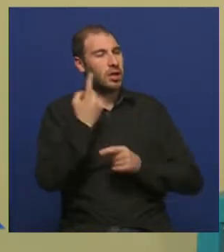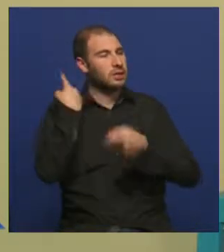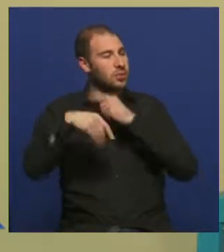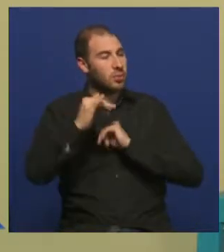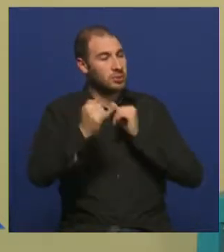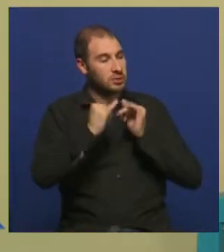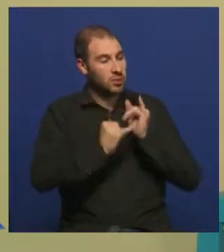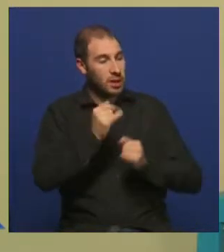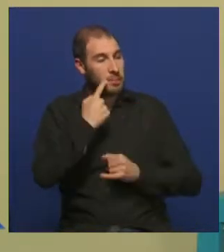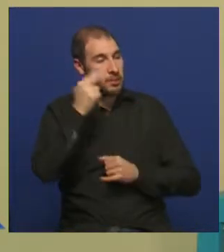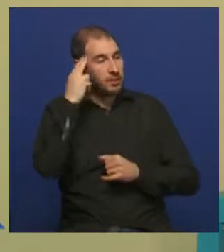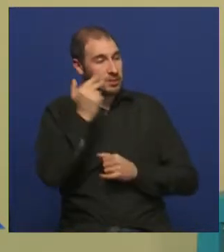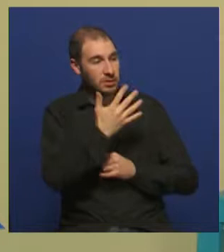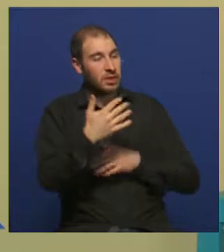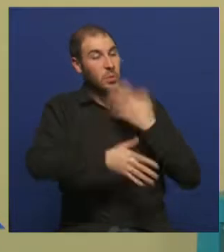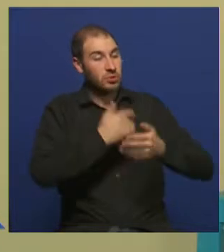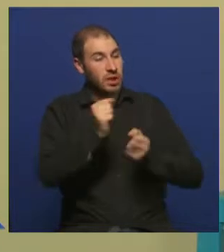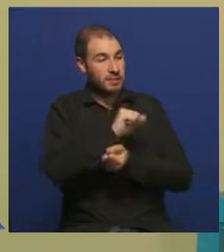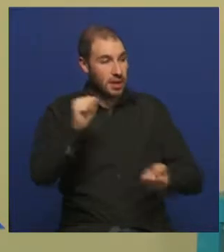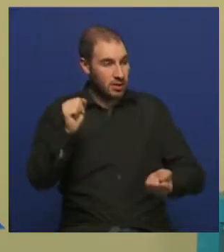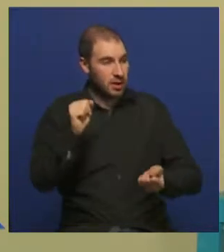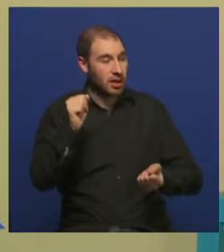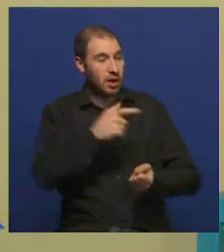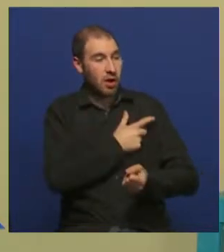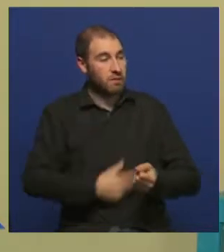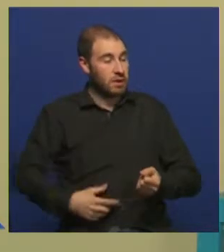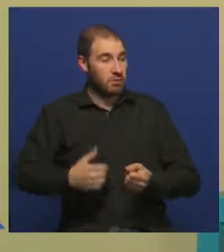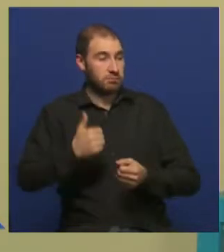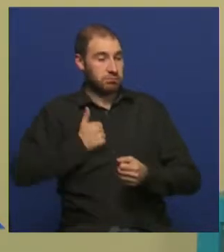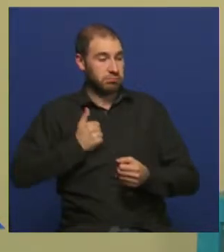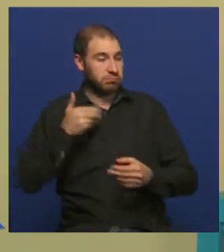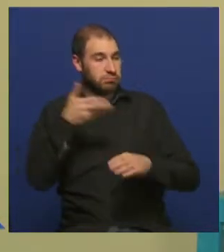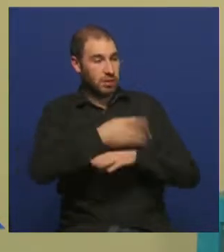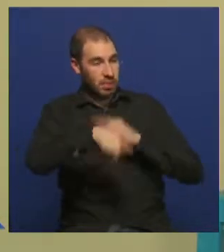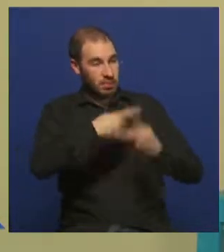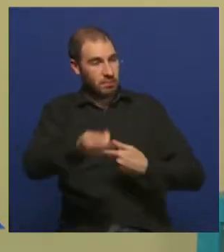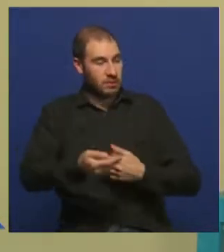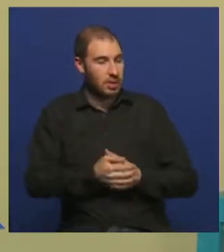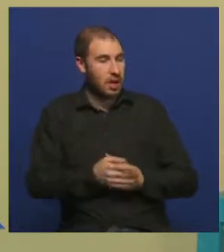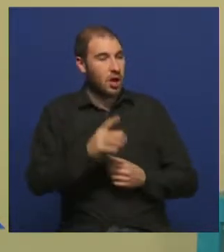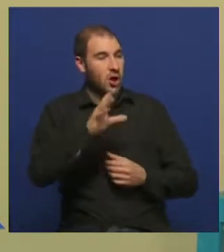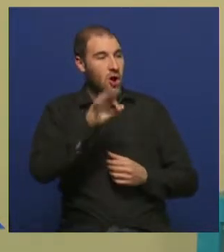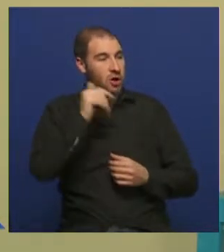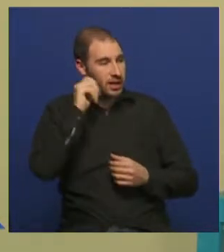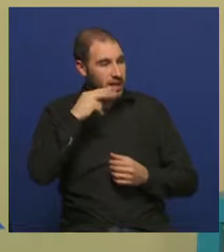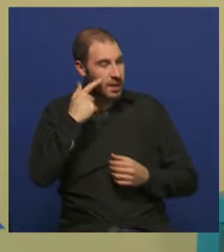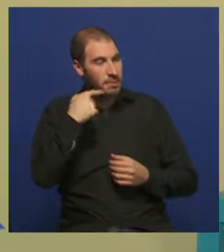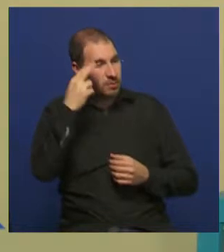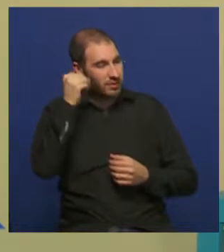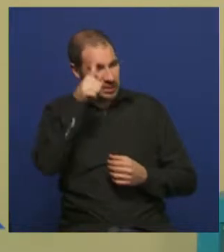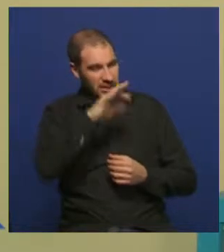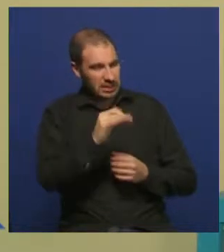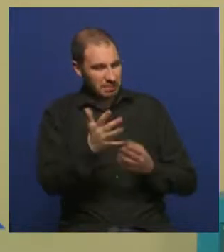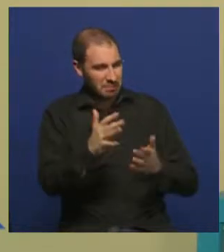desde 1955, Revolución Libertadora y serios golpes de Estado que se concatenaron después, Onganía, recuerdo, en la década del 60, si no me